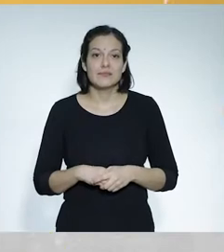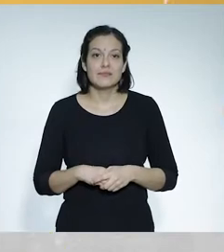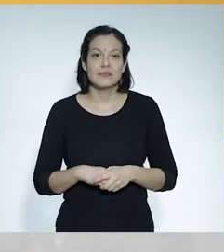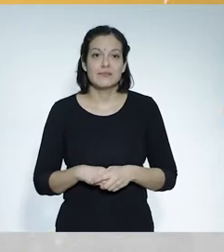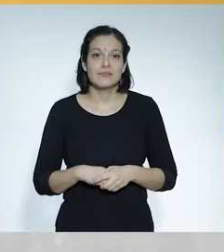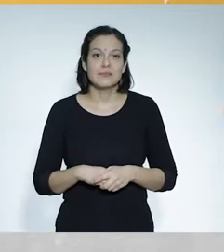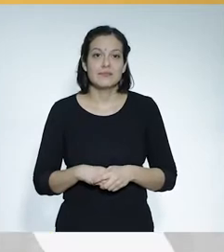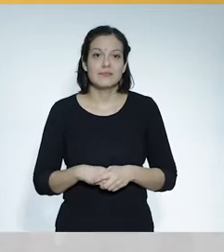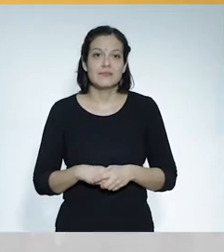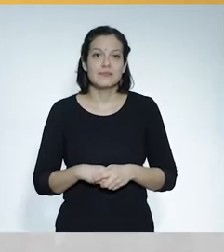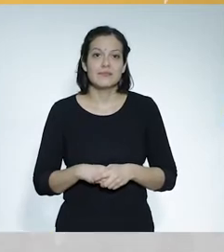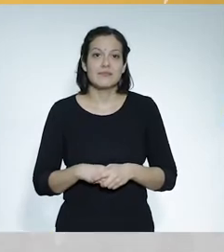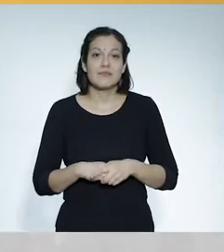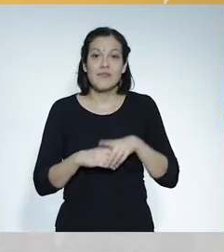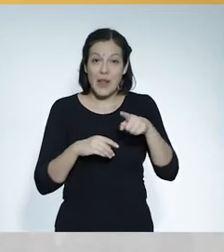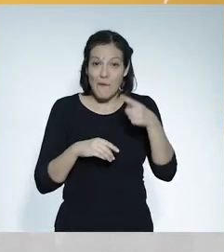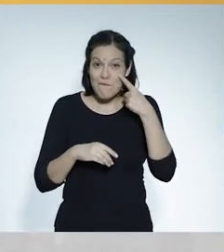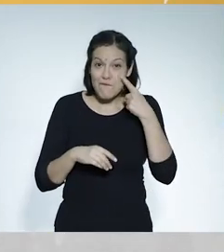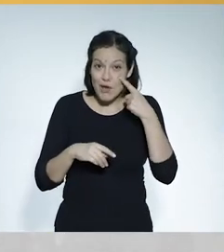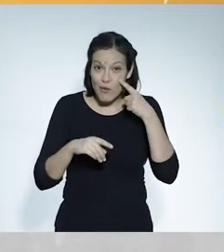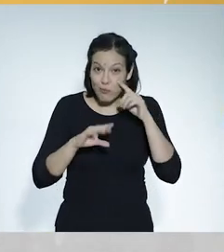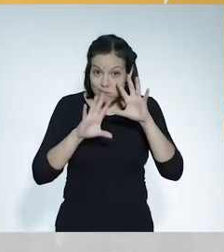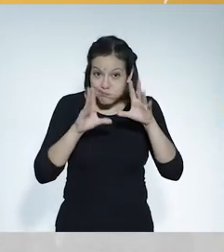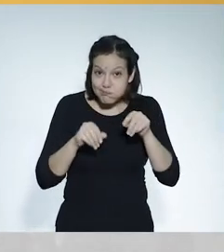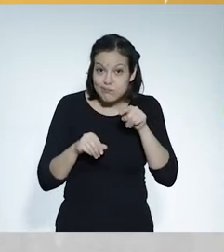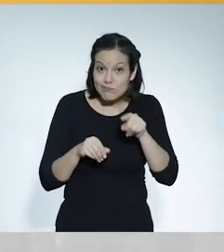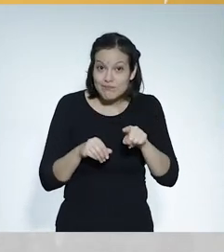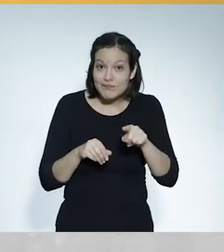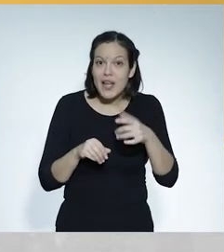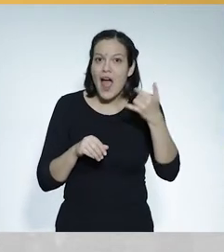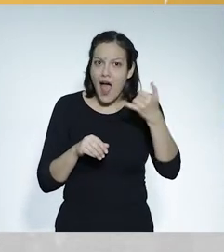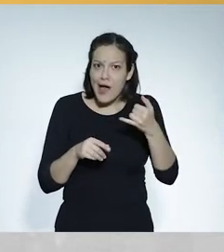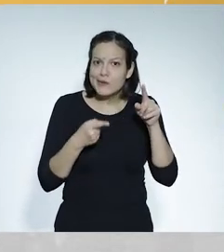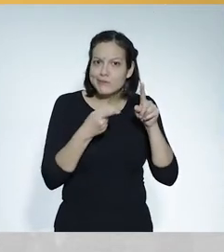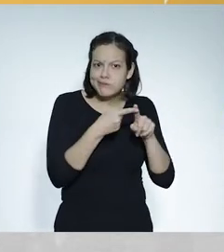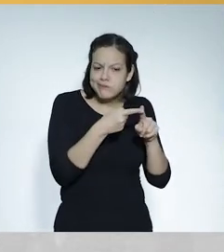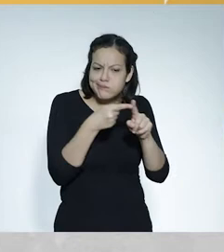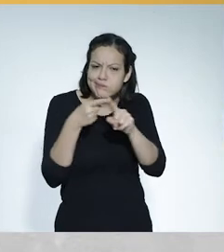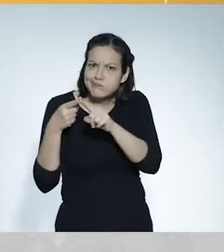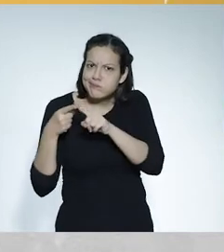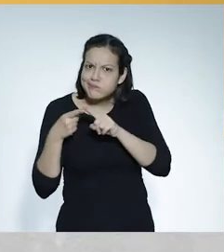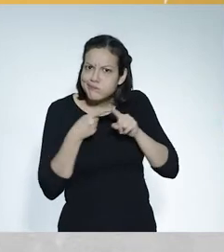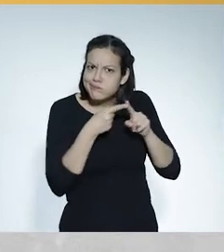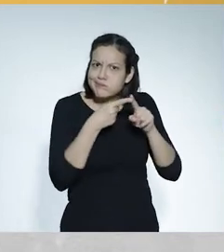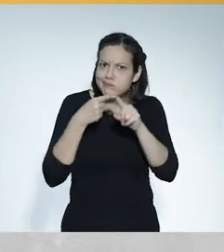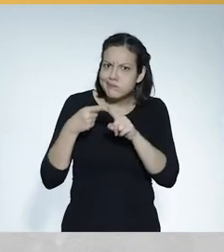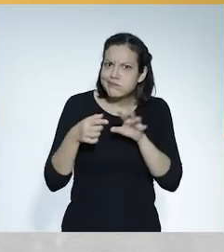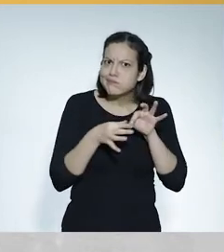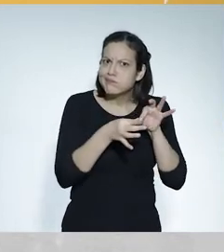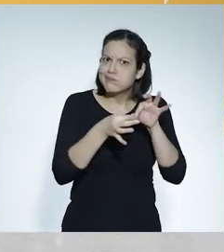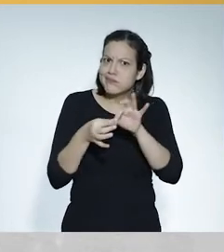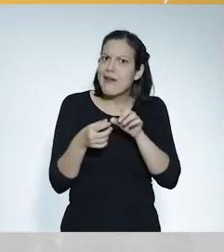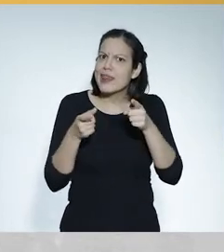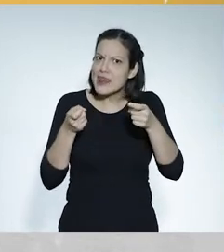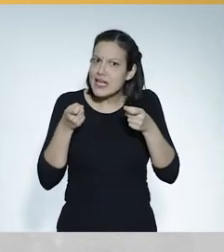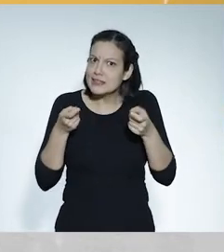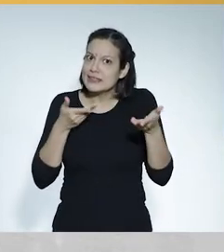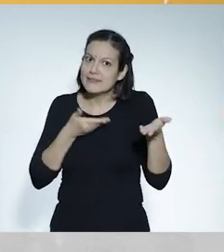Organismos vivos tienen relaciones entre ellos y dependen unos de